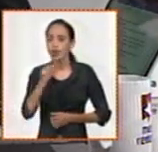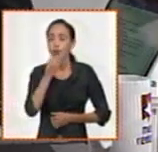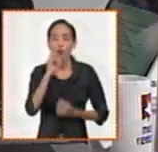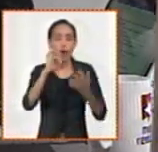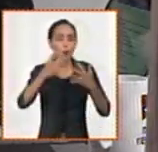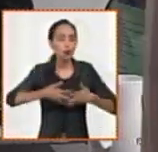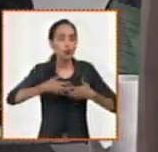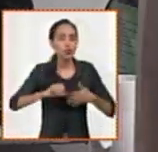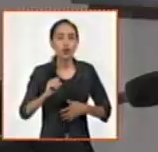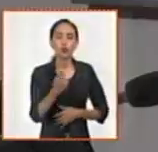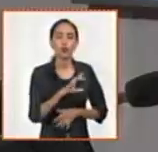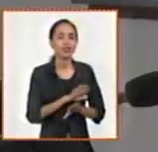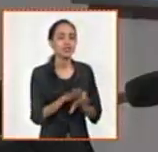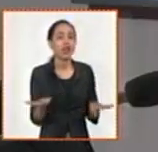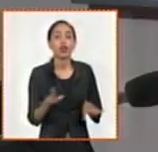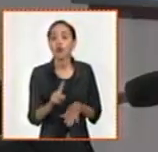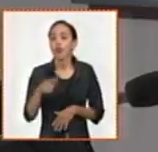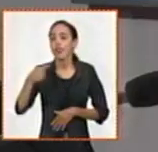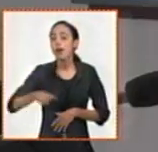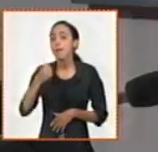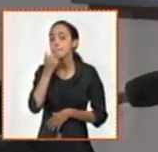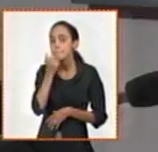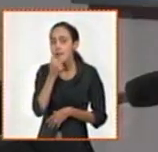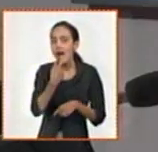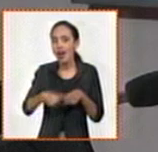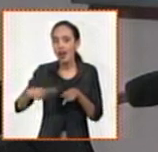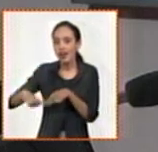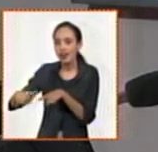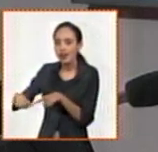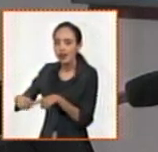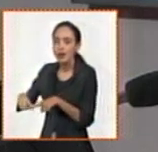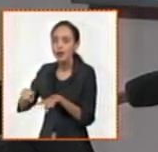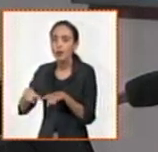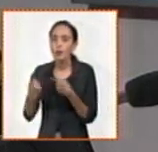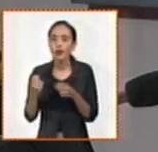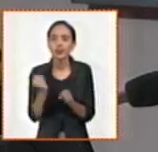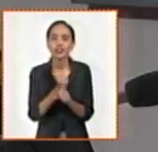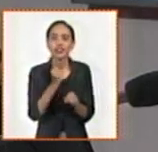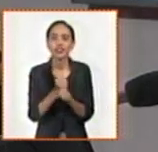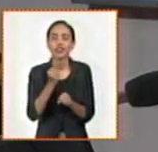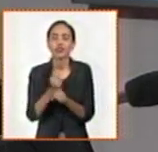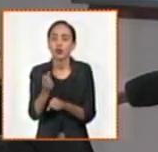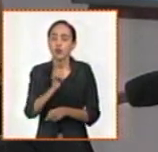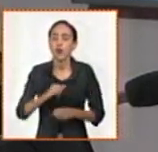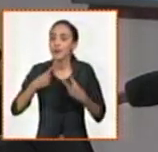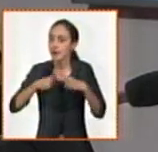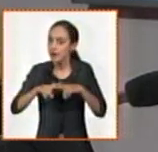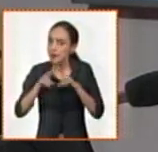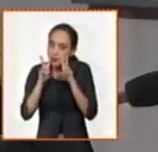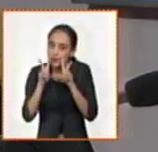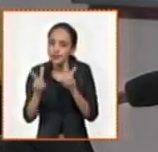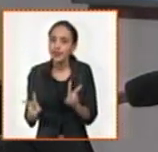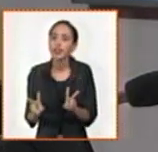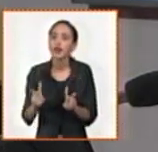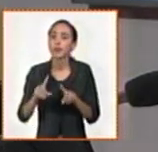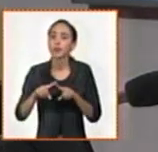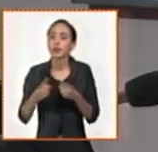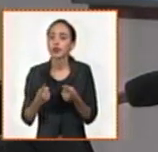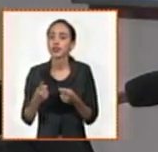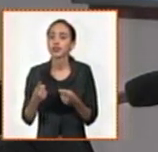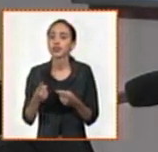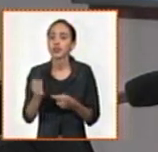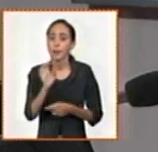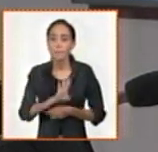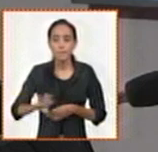no debe. No, porque la agroecología trabaja en la restauración de la vida y por lo tanto trabaja con